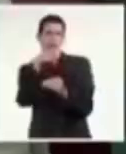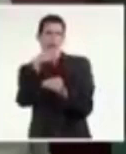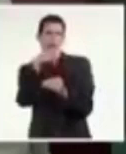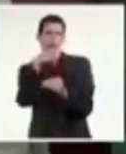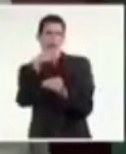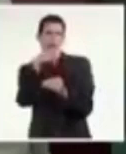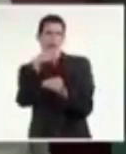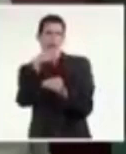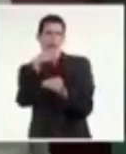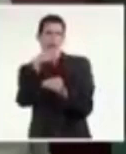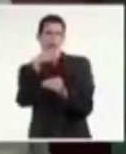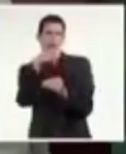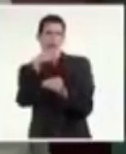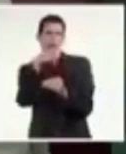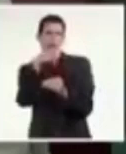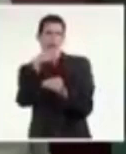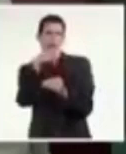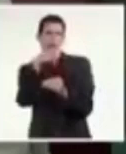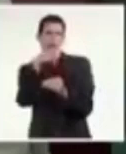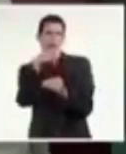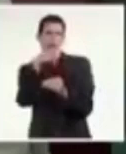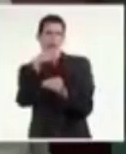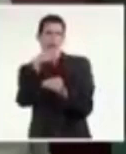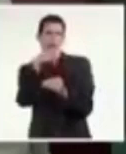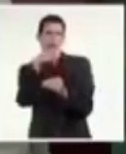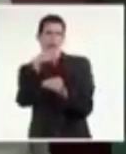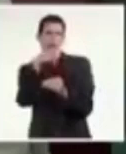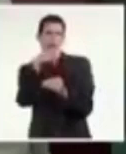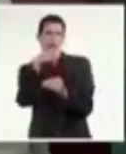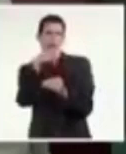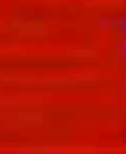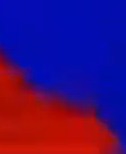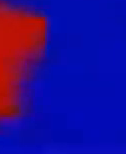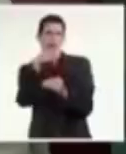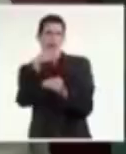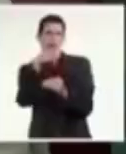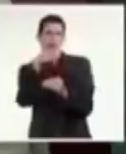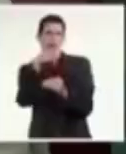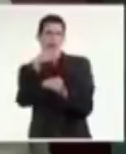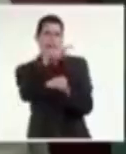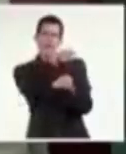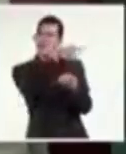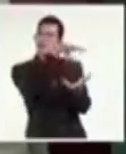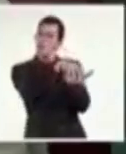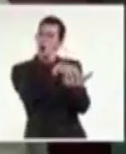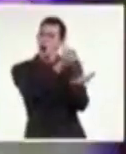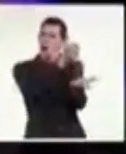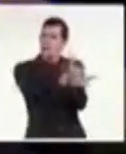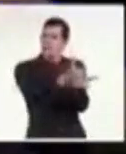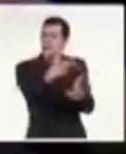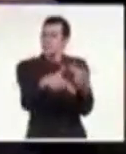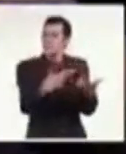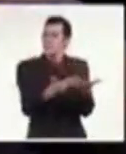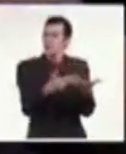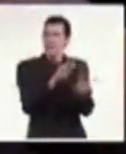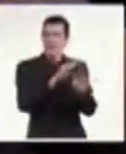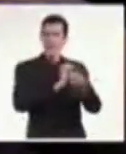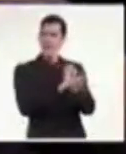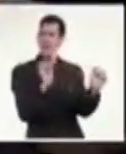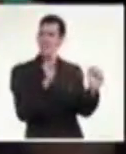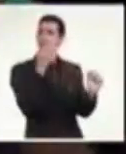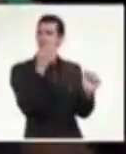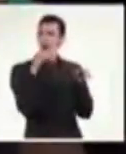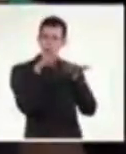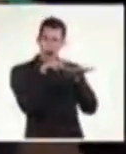chat. ¿Cuántas personas me consumen? ¡Y pinga pa' cane! Vamos a seguir. Este incitador a